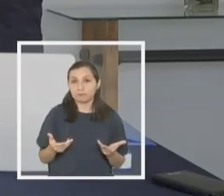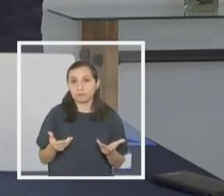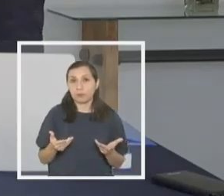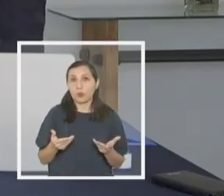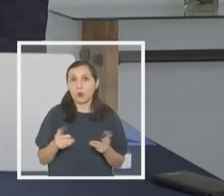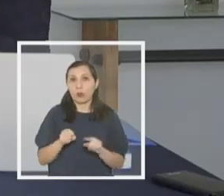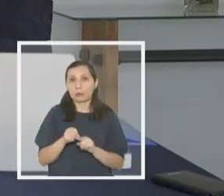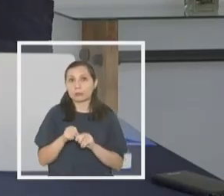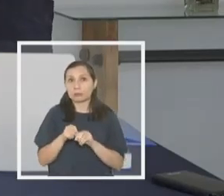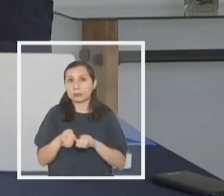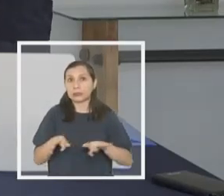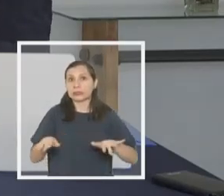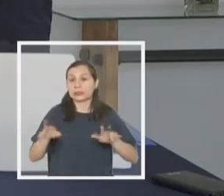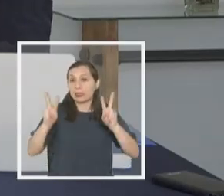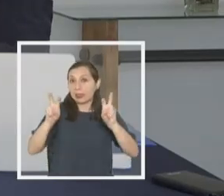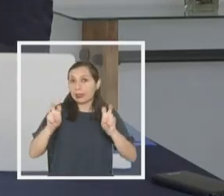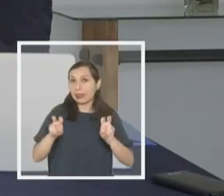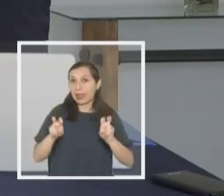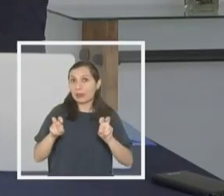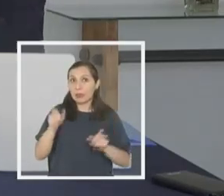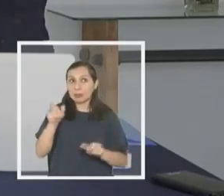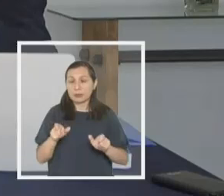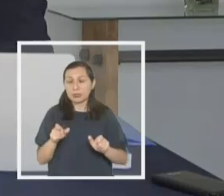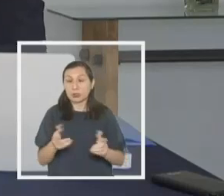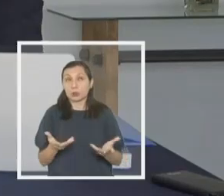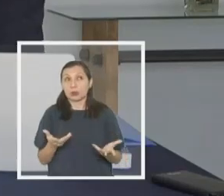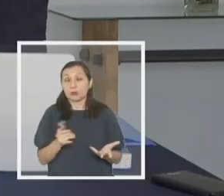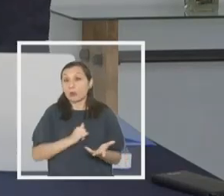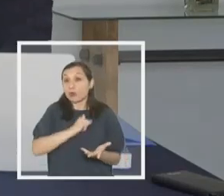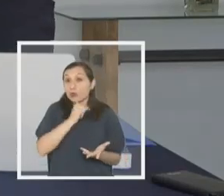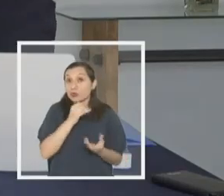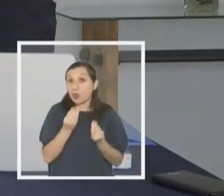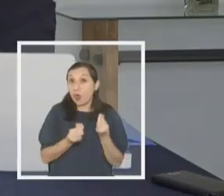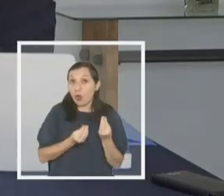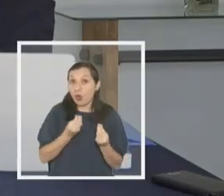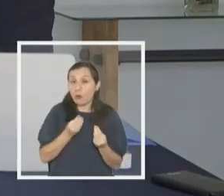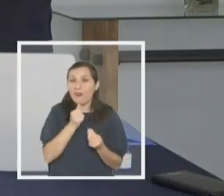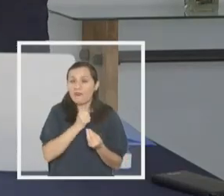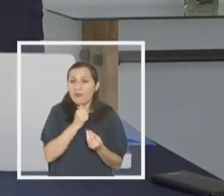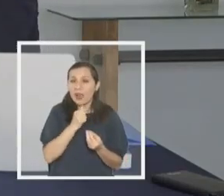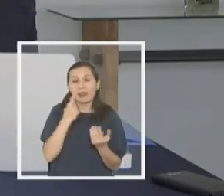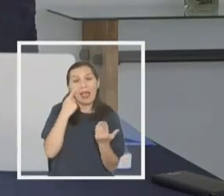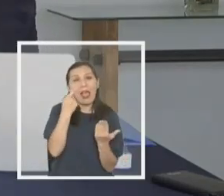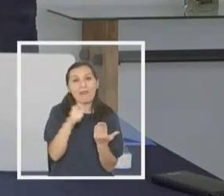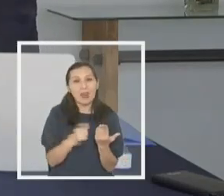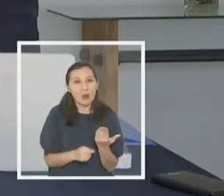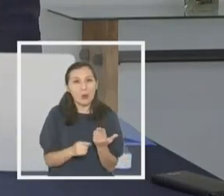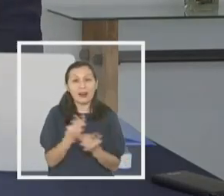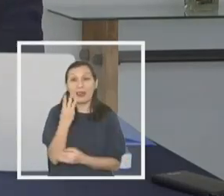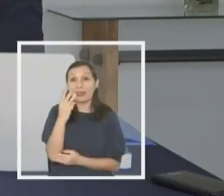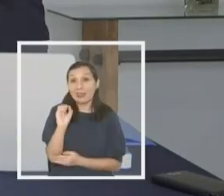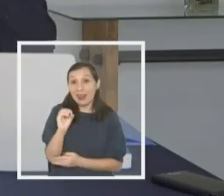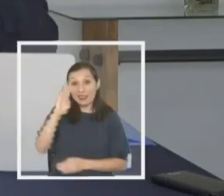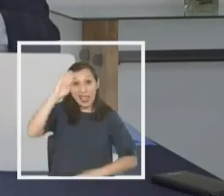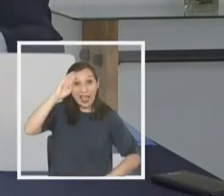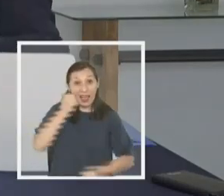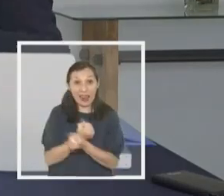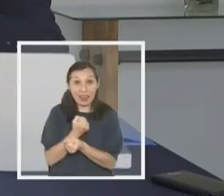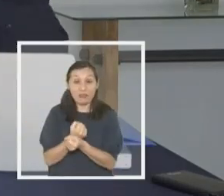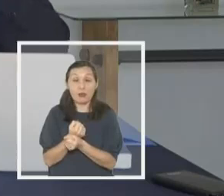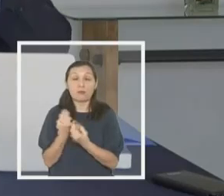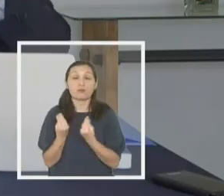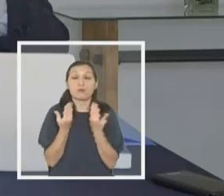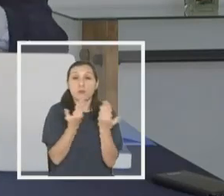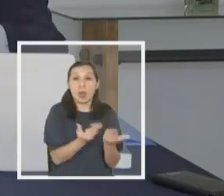han repercutido, digamos, en la ciudadanía. No sé de qué forma todavía, porque todavía claramente no lo evaluamos. Son 30 carabineros más para